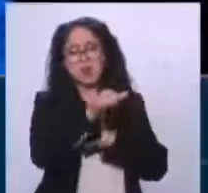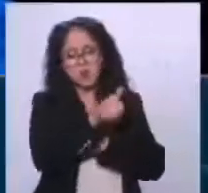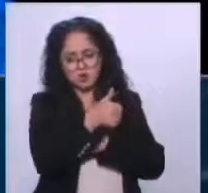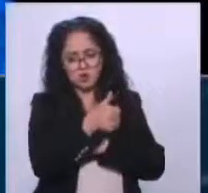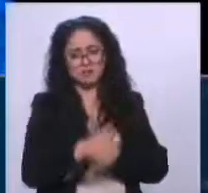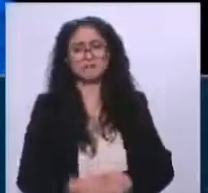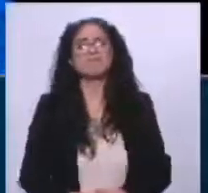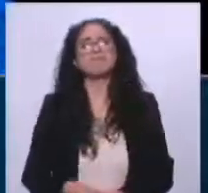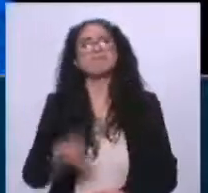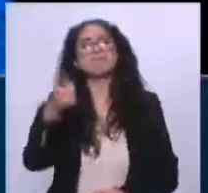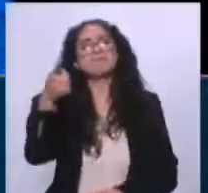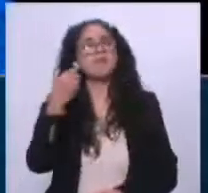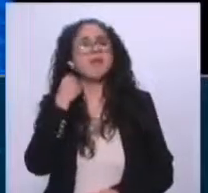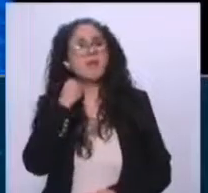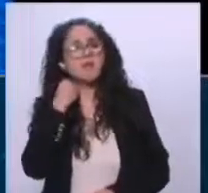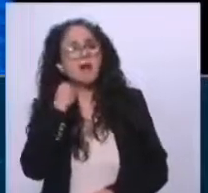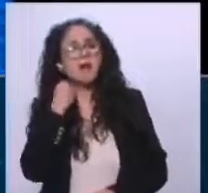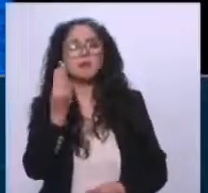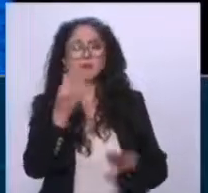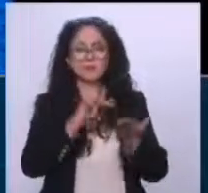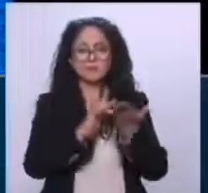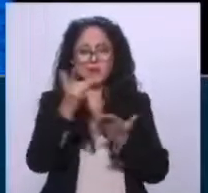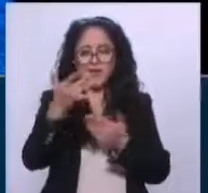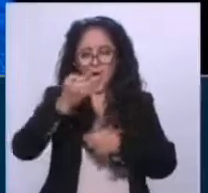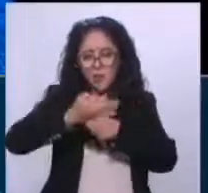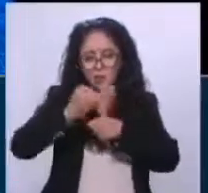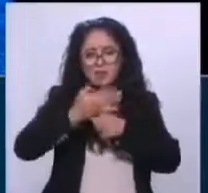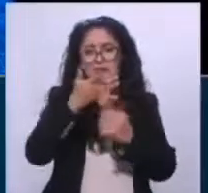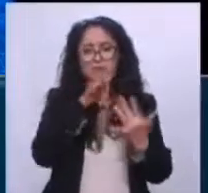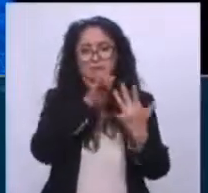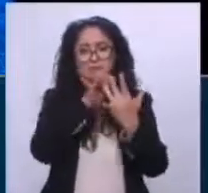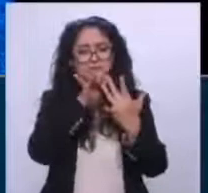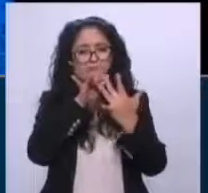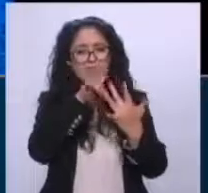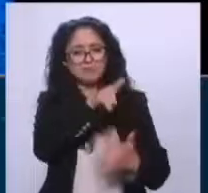muchísimas gracias por atender nuestra llamada